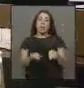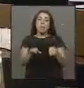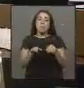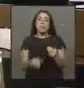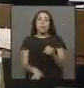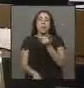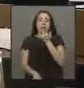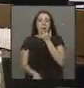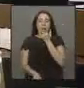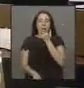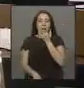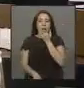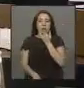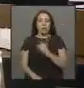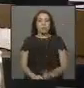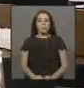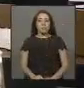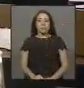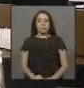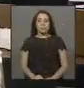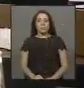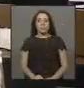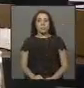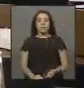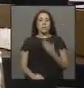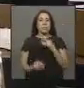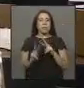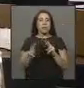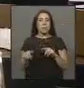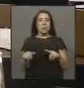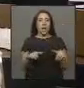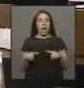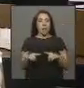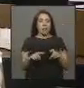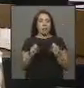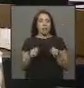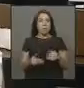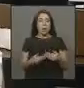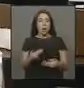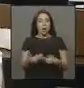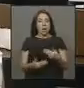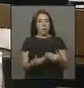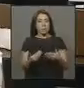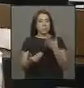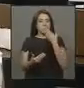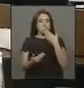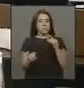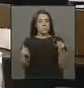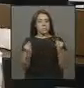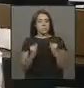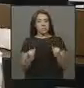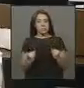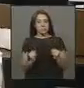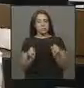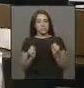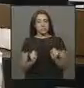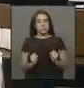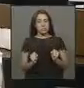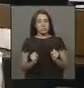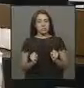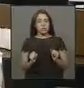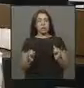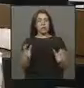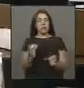errores. Y por supuesto que en términos administrativos podamos avanzar de la mejor forma posible